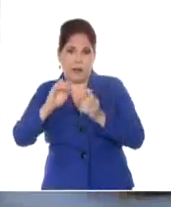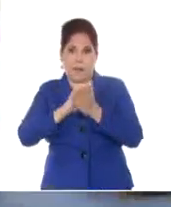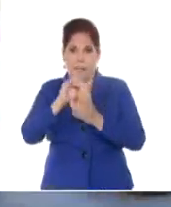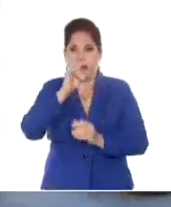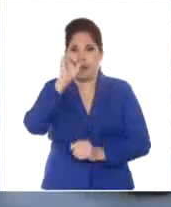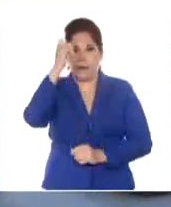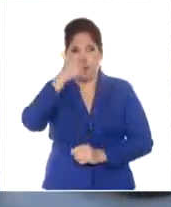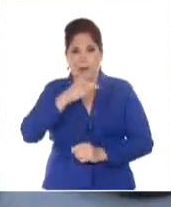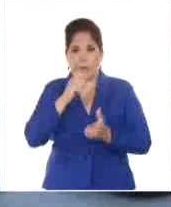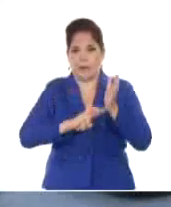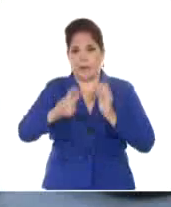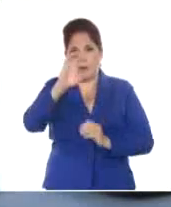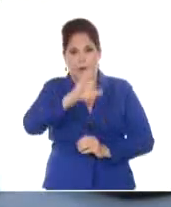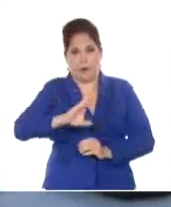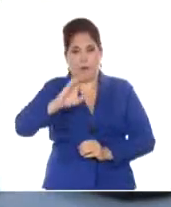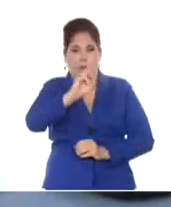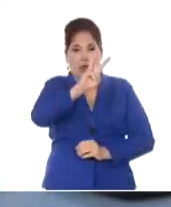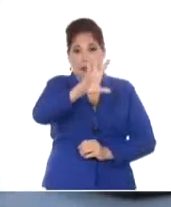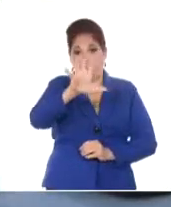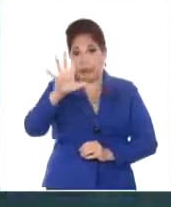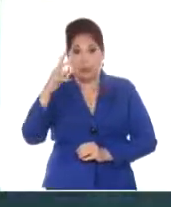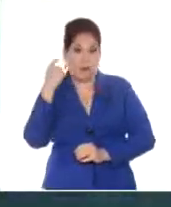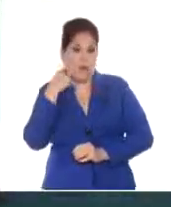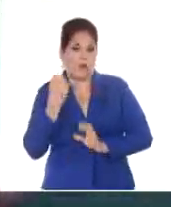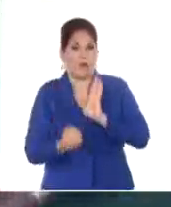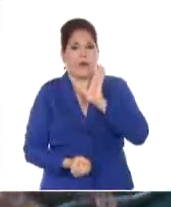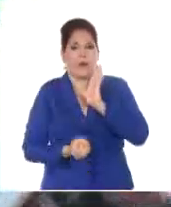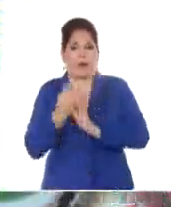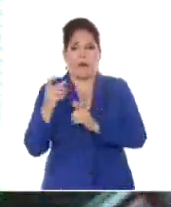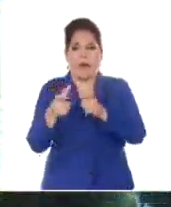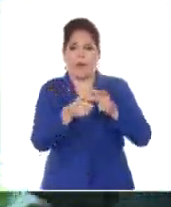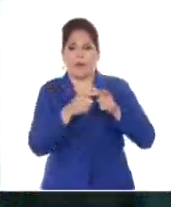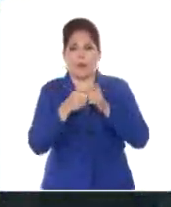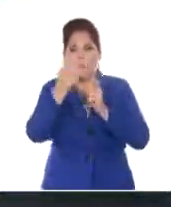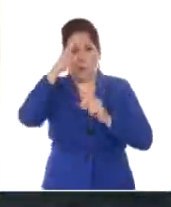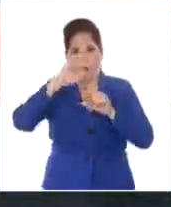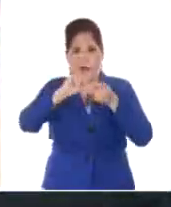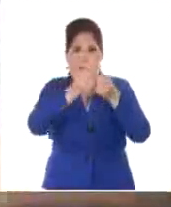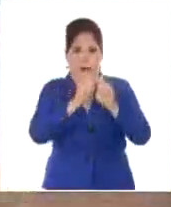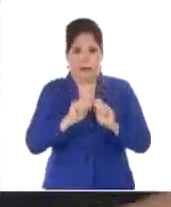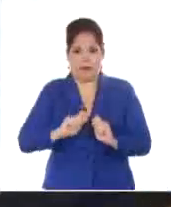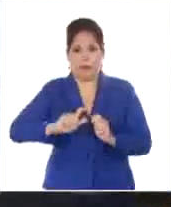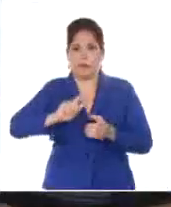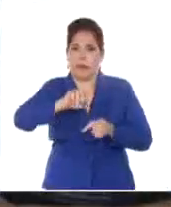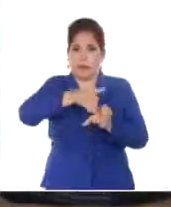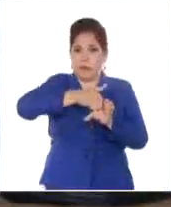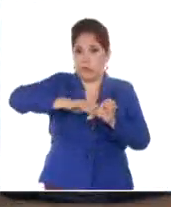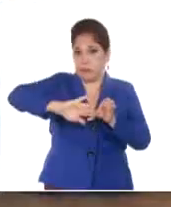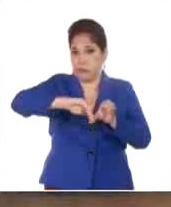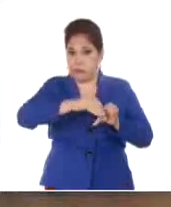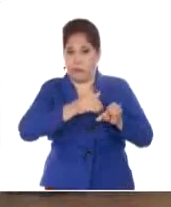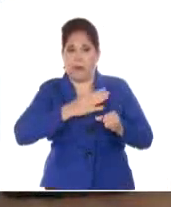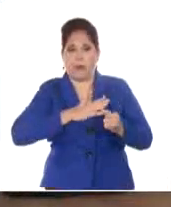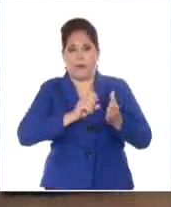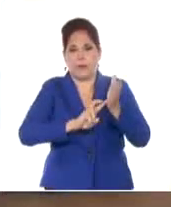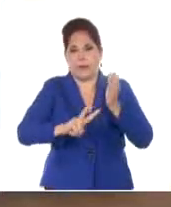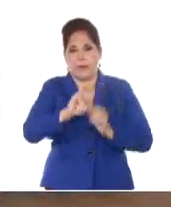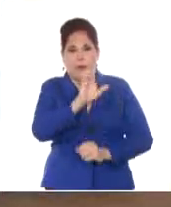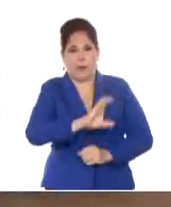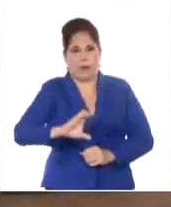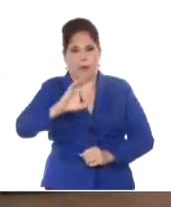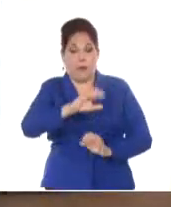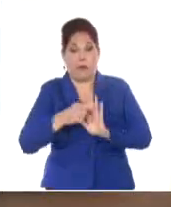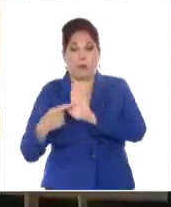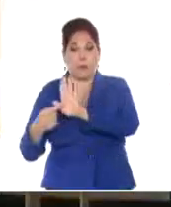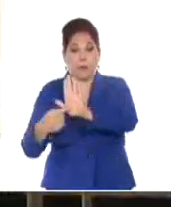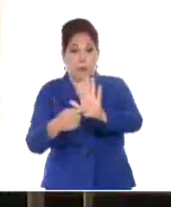Camagüey por los 35 años de creada la Asociación Cubana de Artesanos Artistas en la provincia. La muestra está